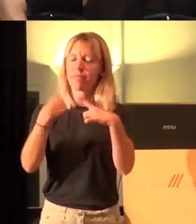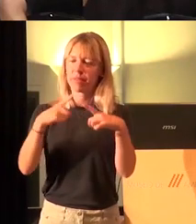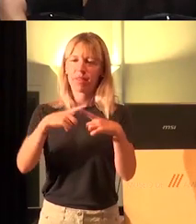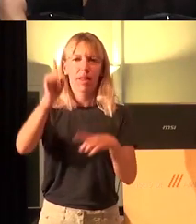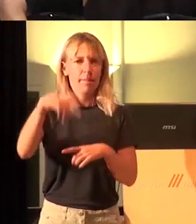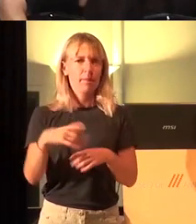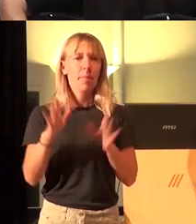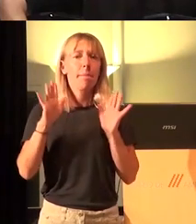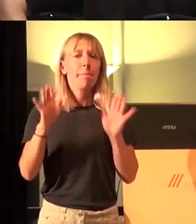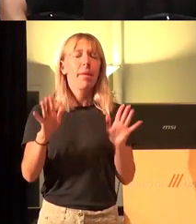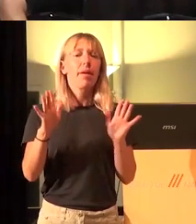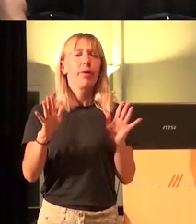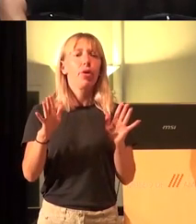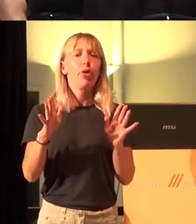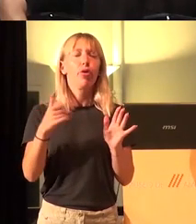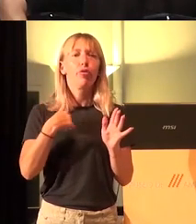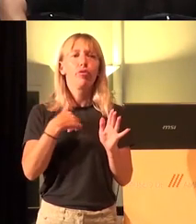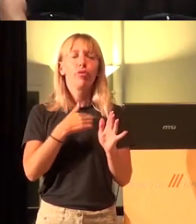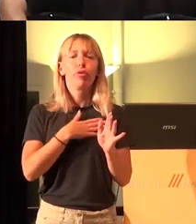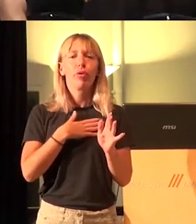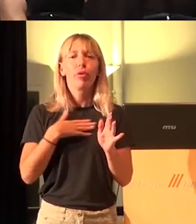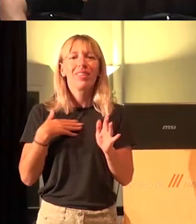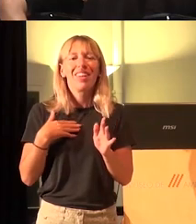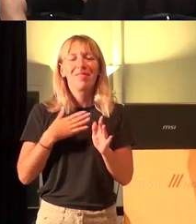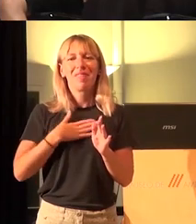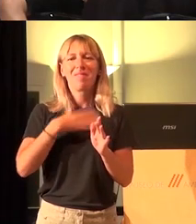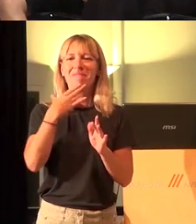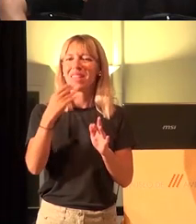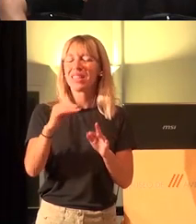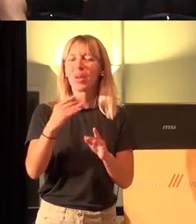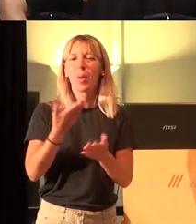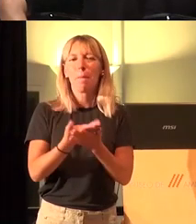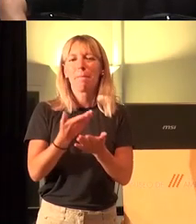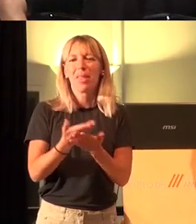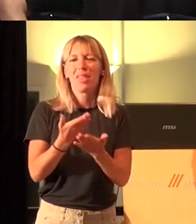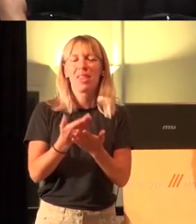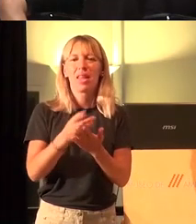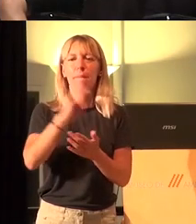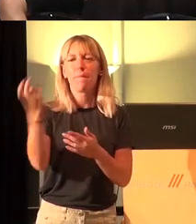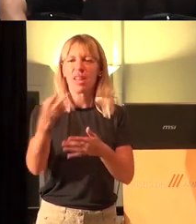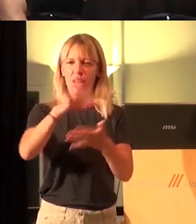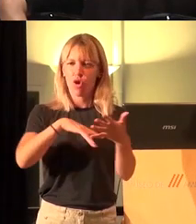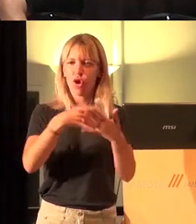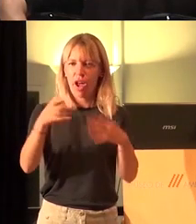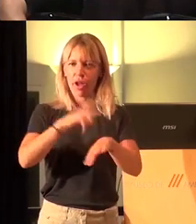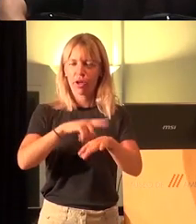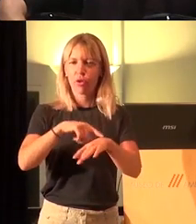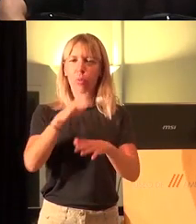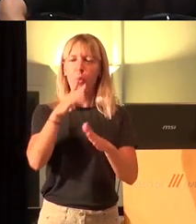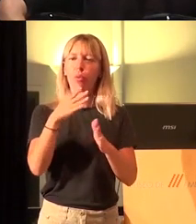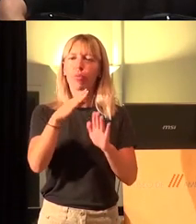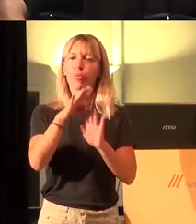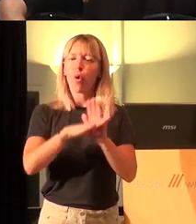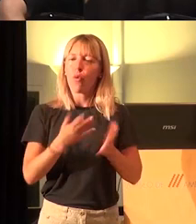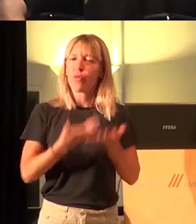diferentes, pero pues yo tiro para mis chavales y os pediría una variedad de horarios. Hay una oferta